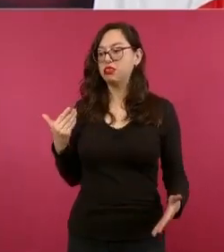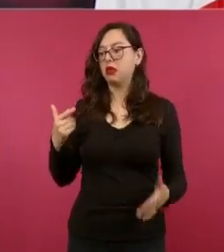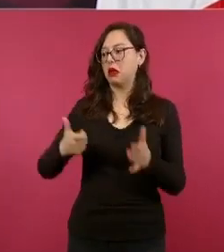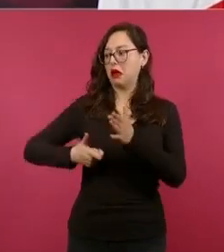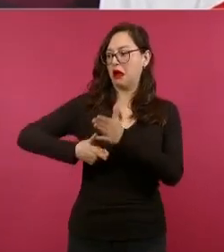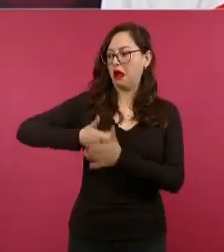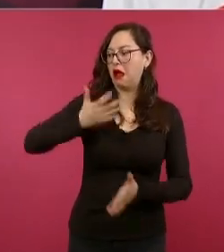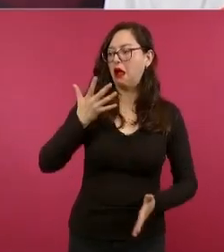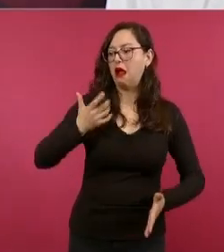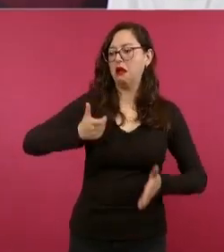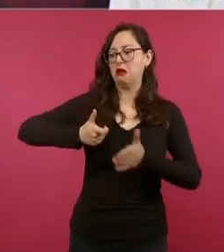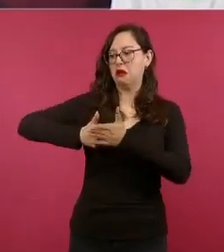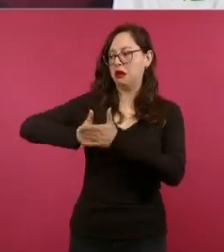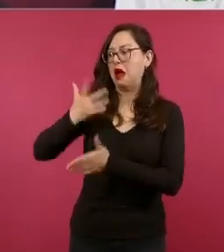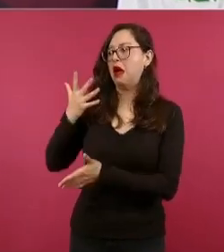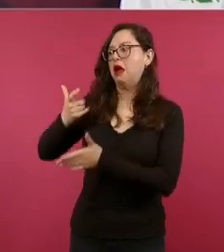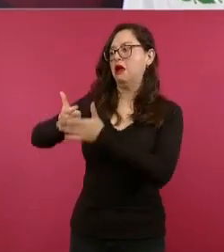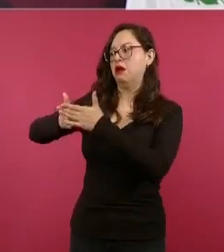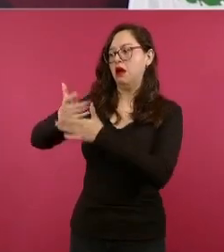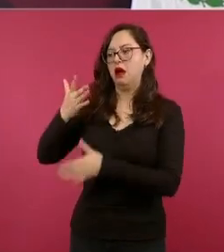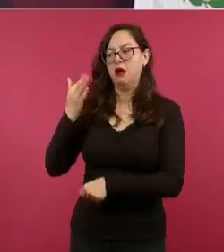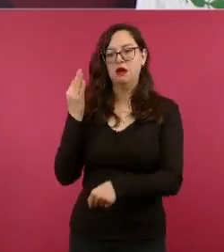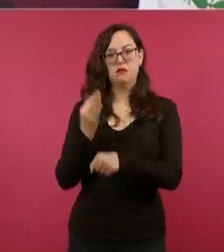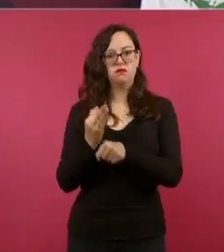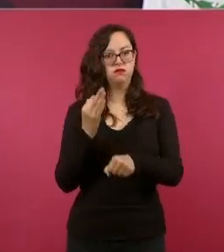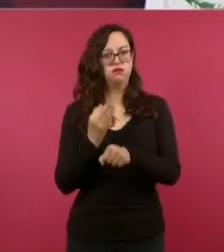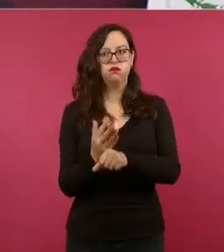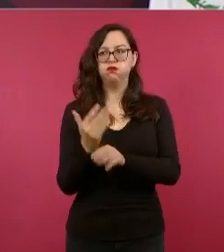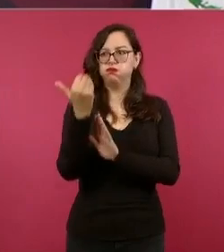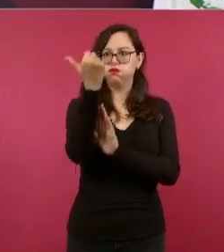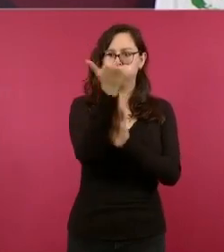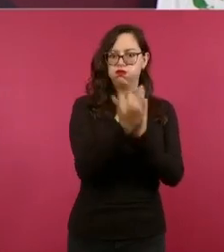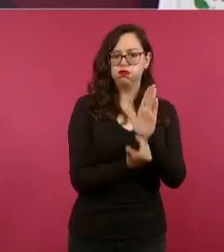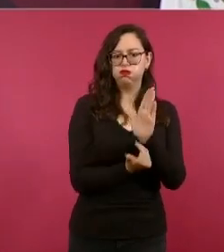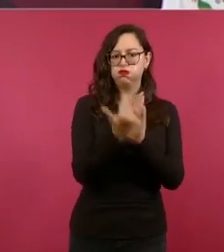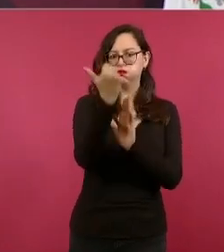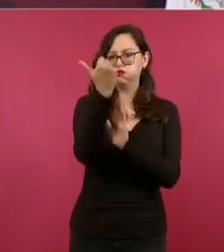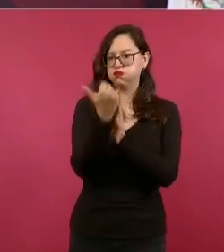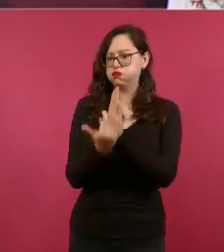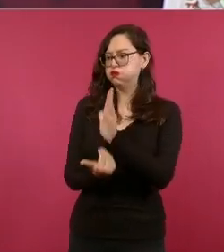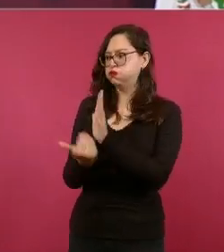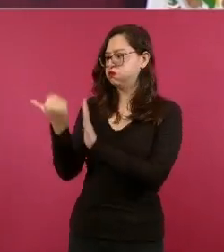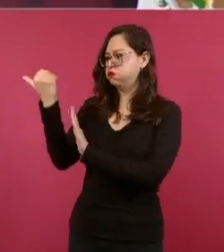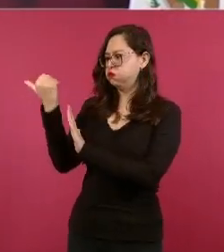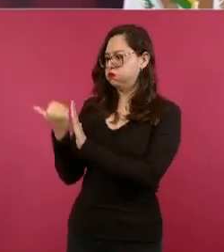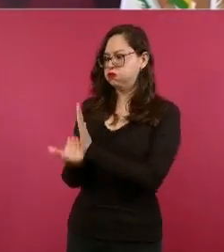considerable en el precio del gas LP, como no se veía